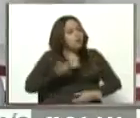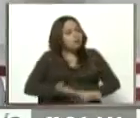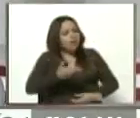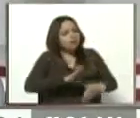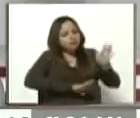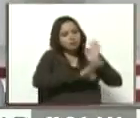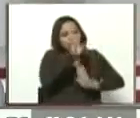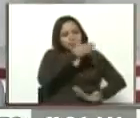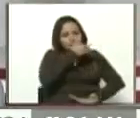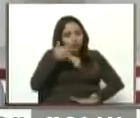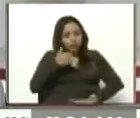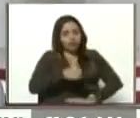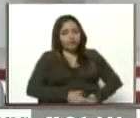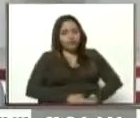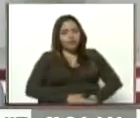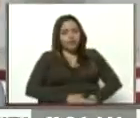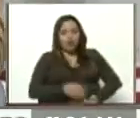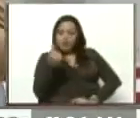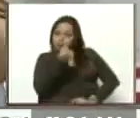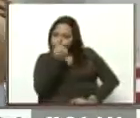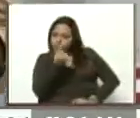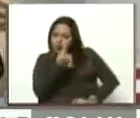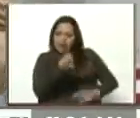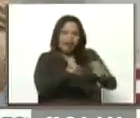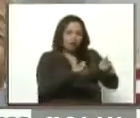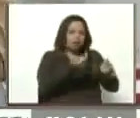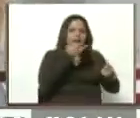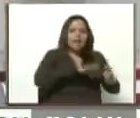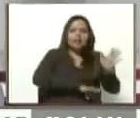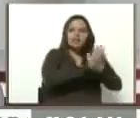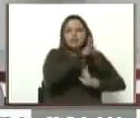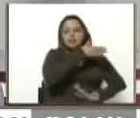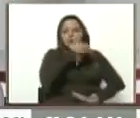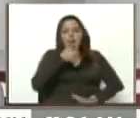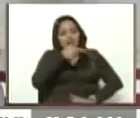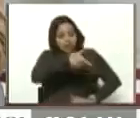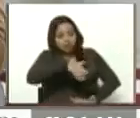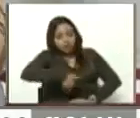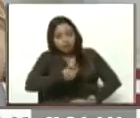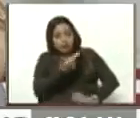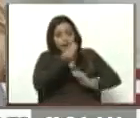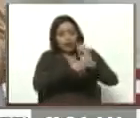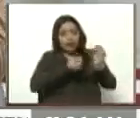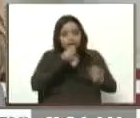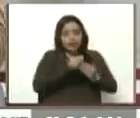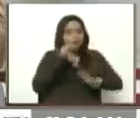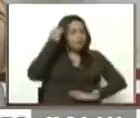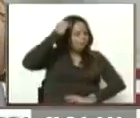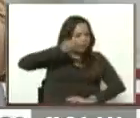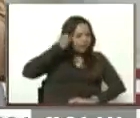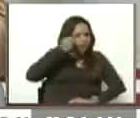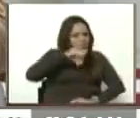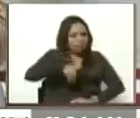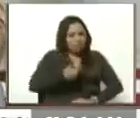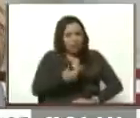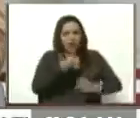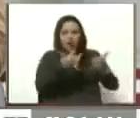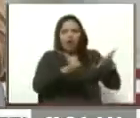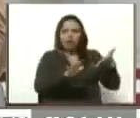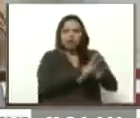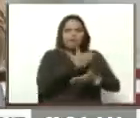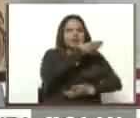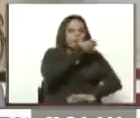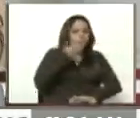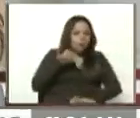Y solamente en un contexto donde la economía está creciendo, es factible pensarnos en un escenario de